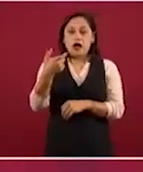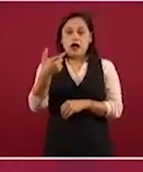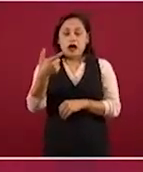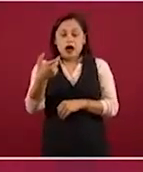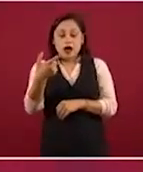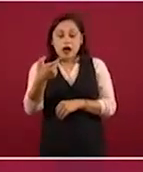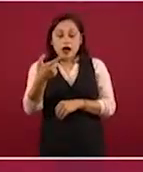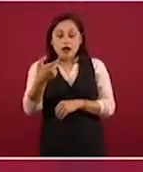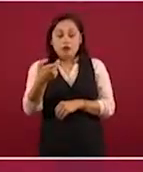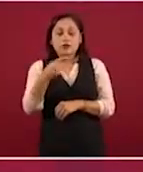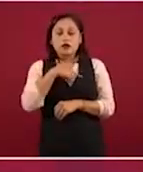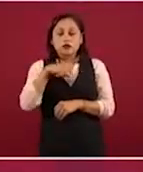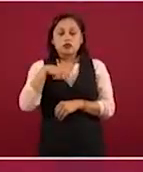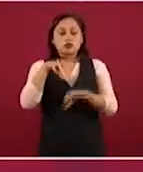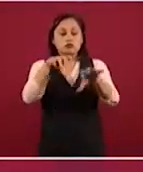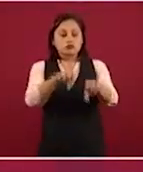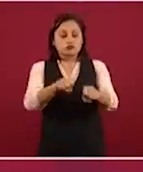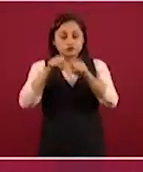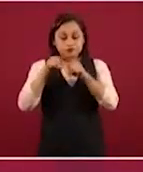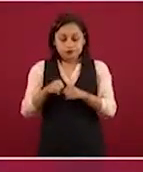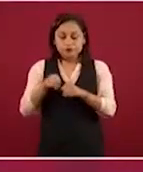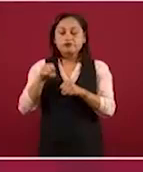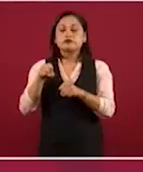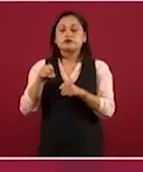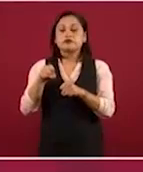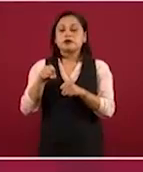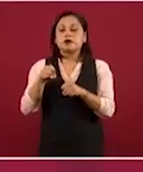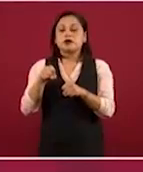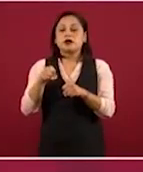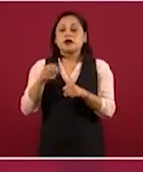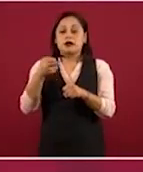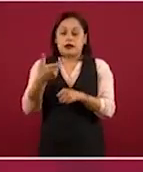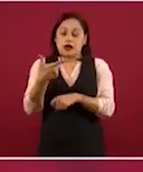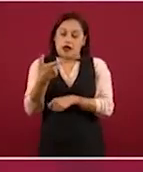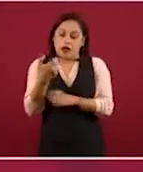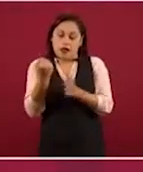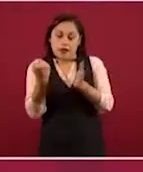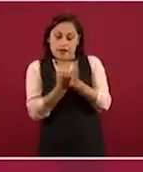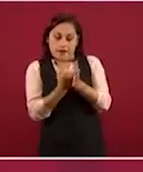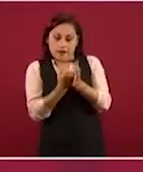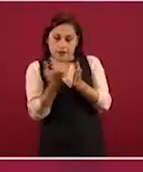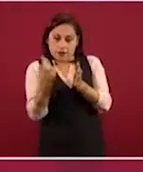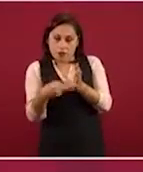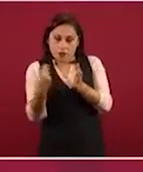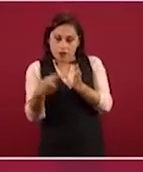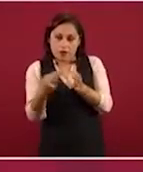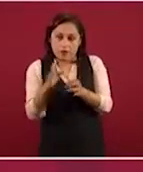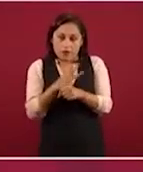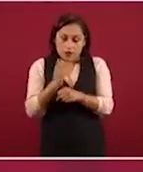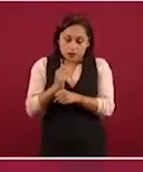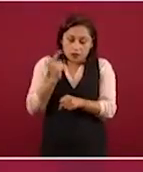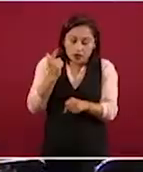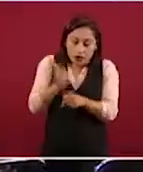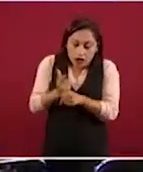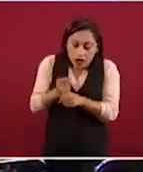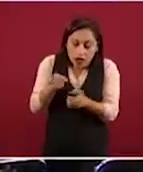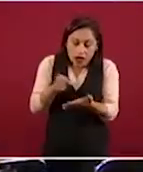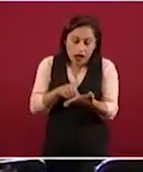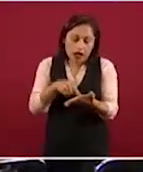obviamente por la marca de las armas se determina que son de